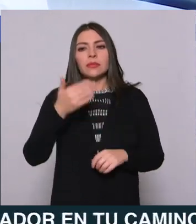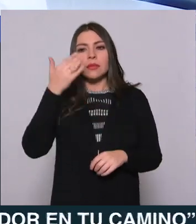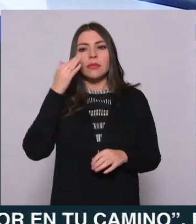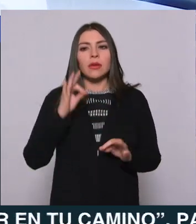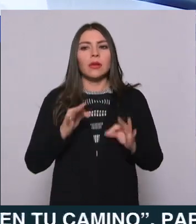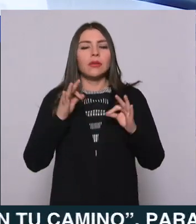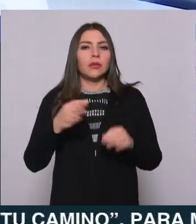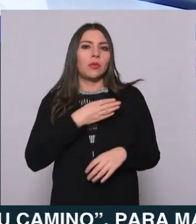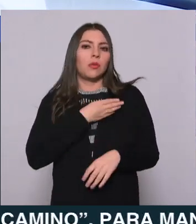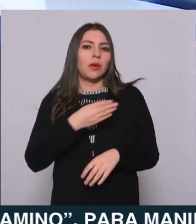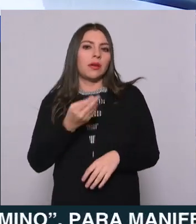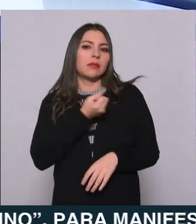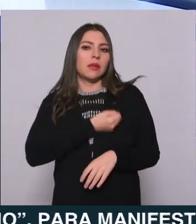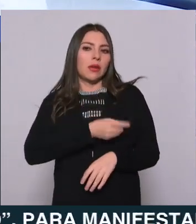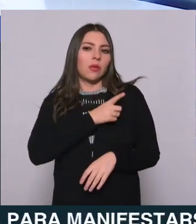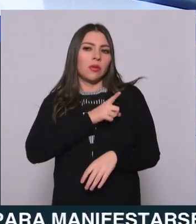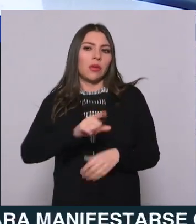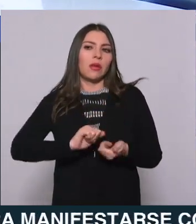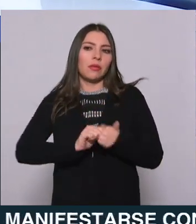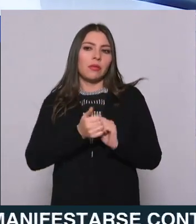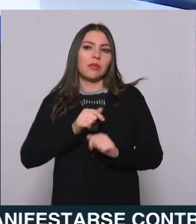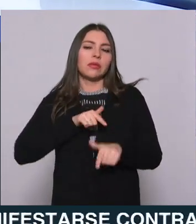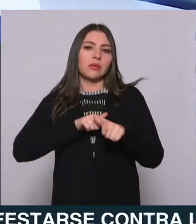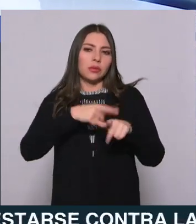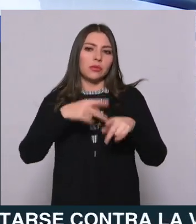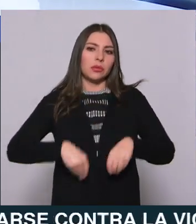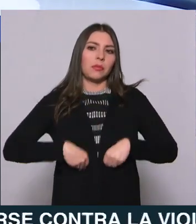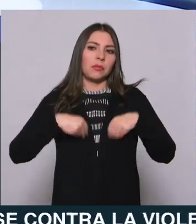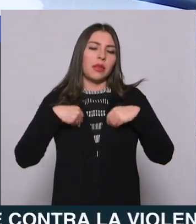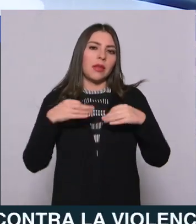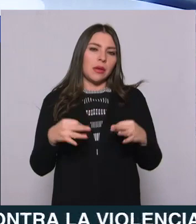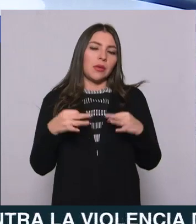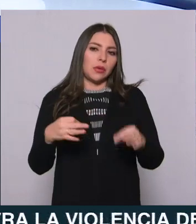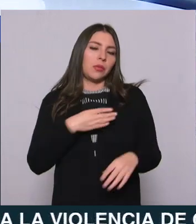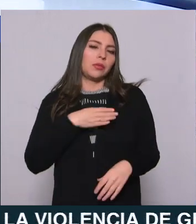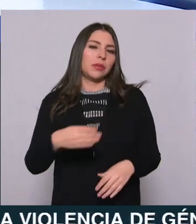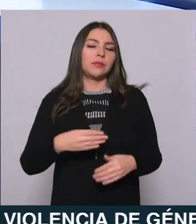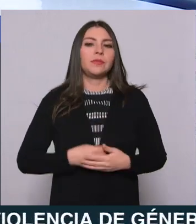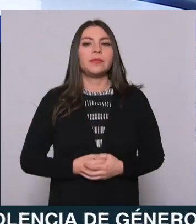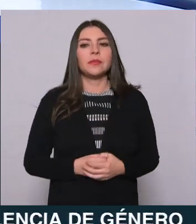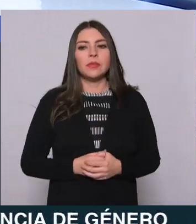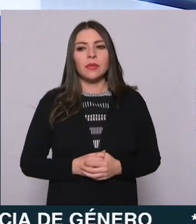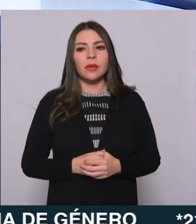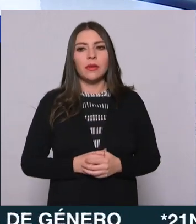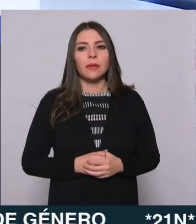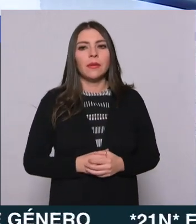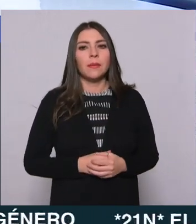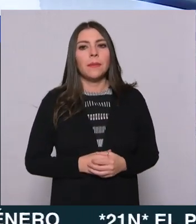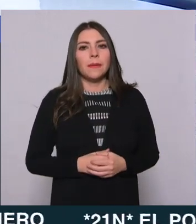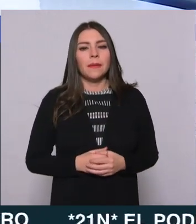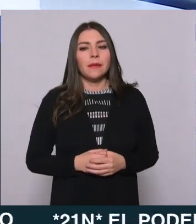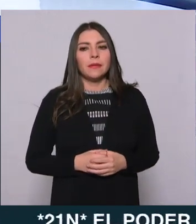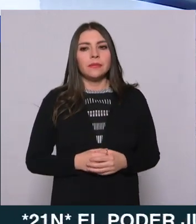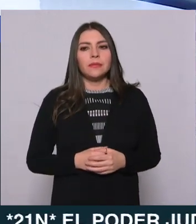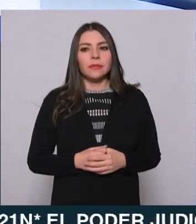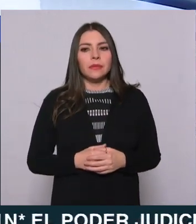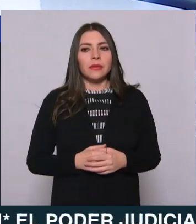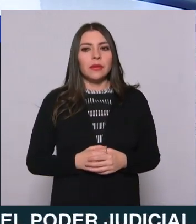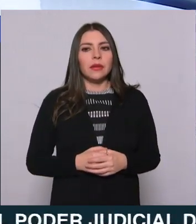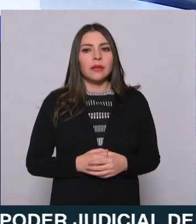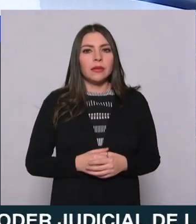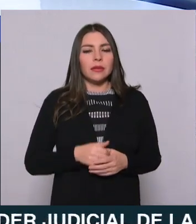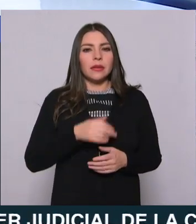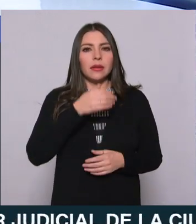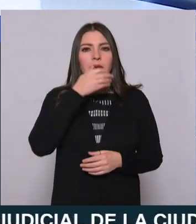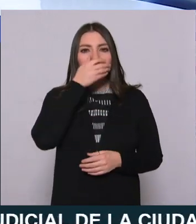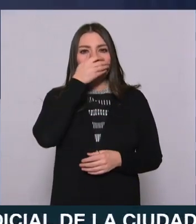salud adecuado que le permita pues seguir con una vida de calidad. Claro. ¿Y cuál es el proceso de que llega el paciente con el análisis